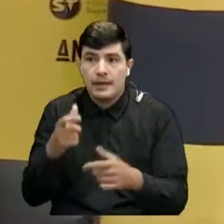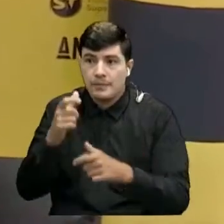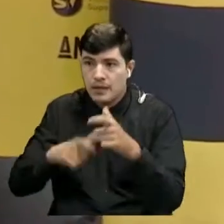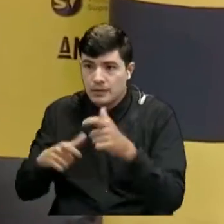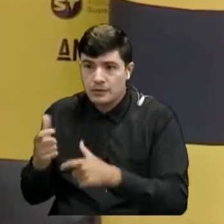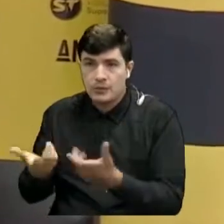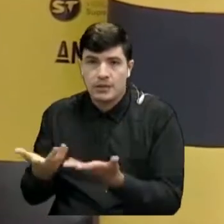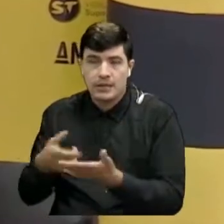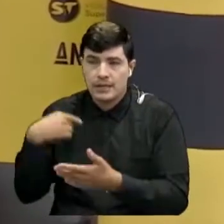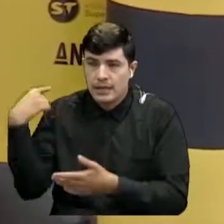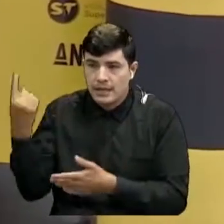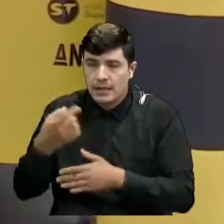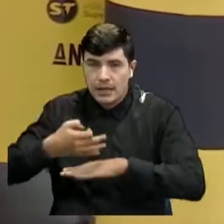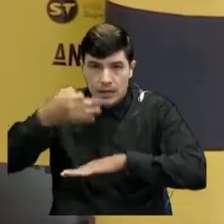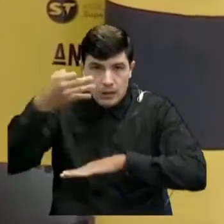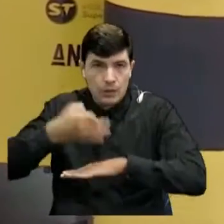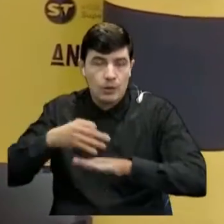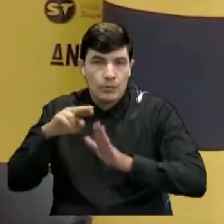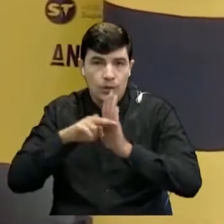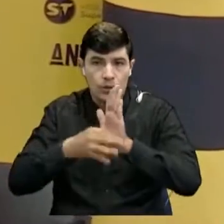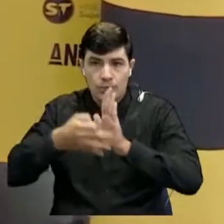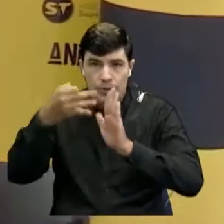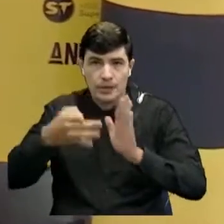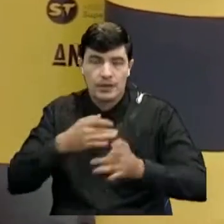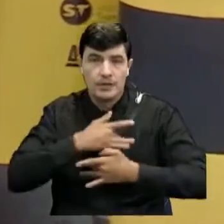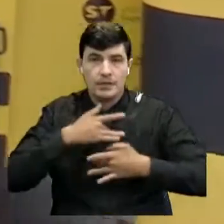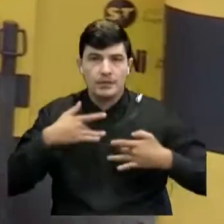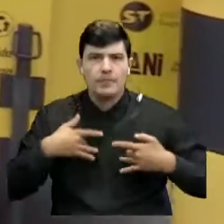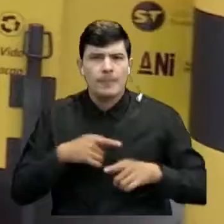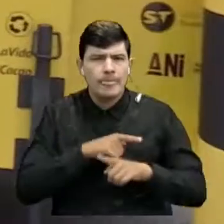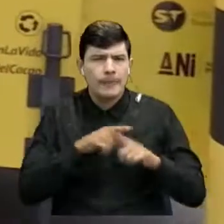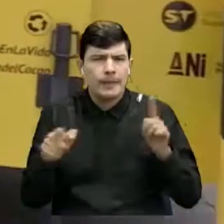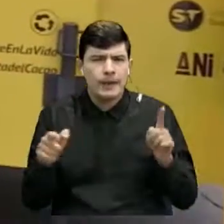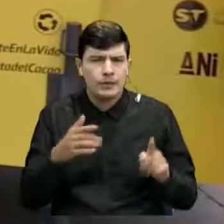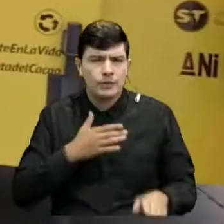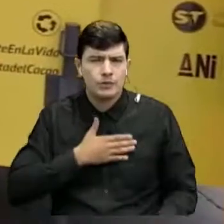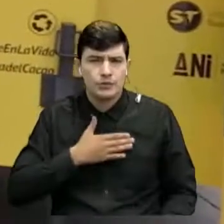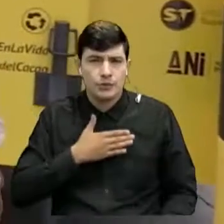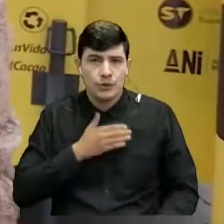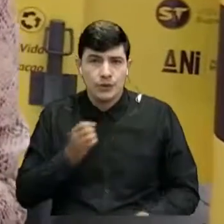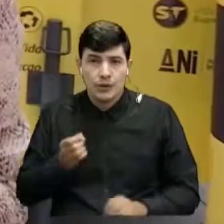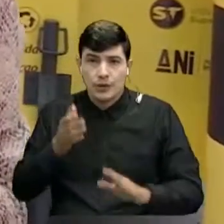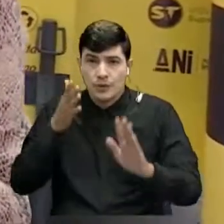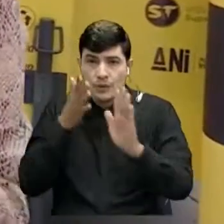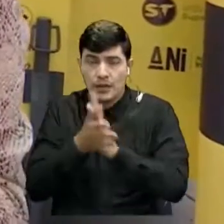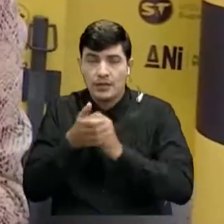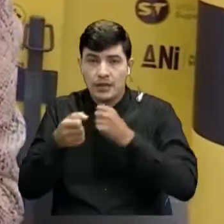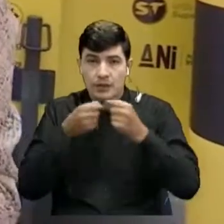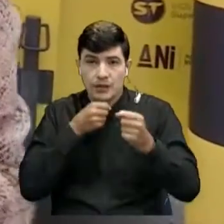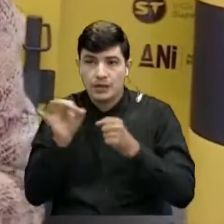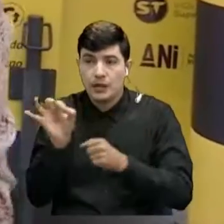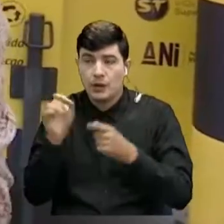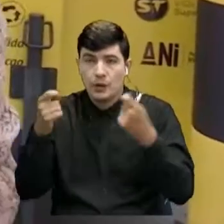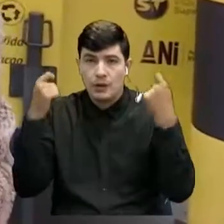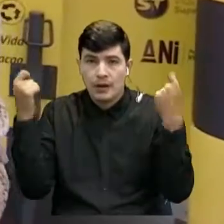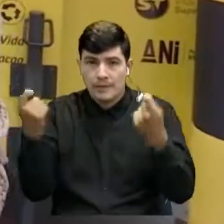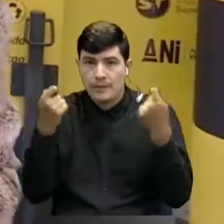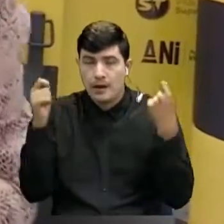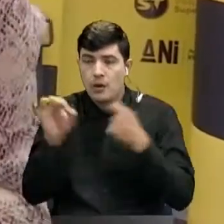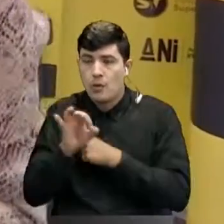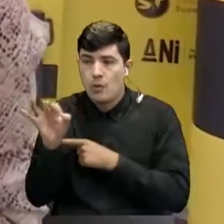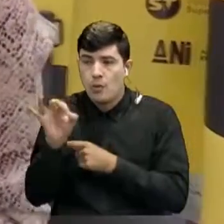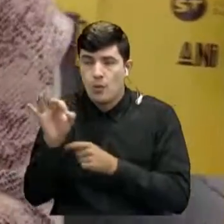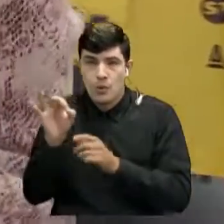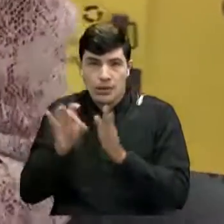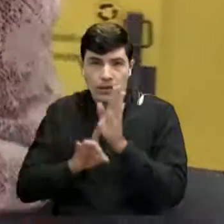usuarios pues cumplan con los protocolos de bioseguridad. Pero no voy a ser yo quien les voy a contar la noticia, la campaña y el desarrollo de